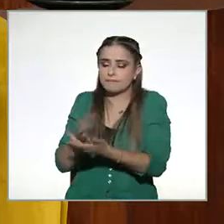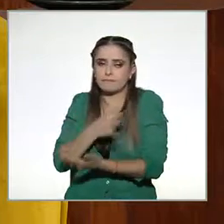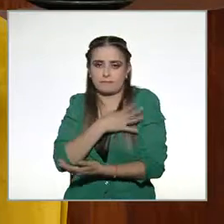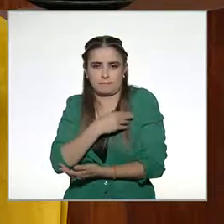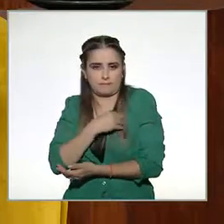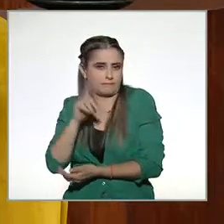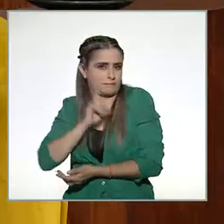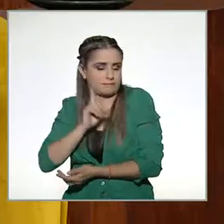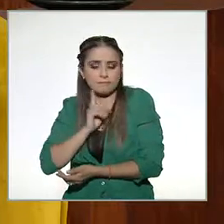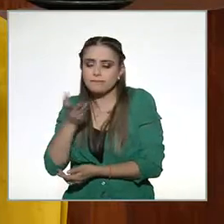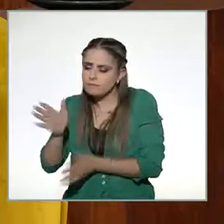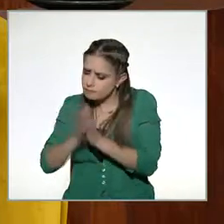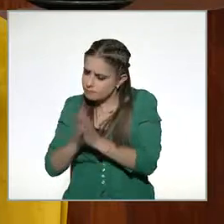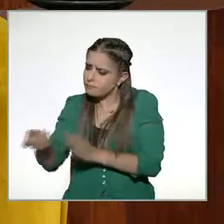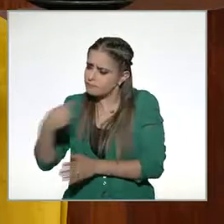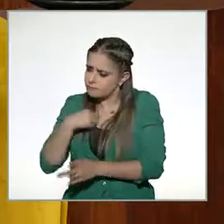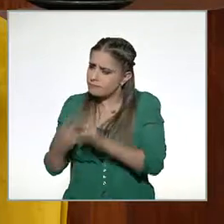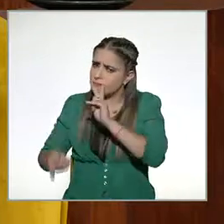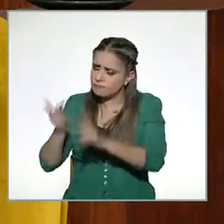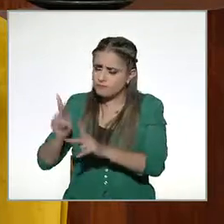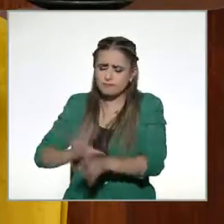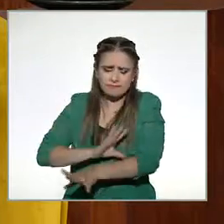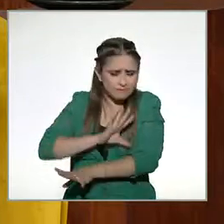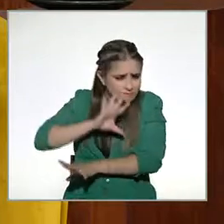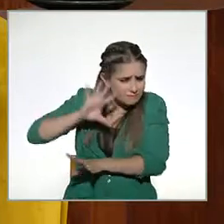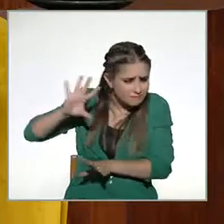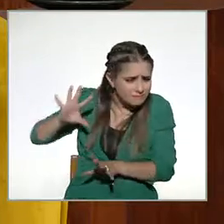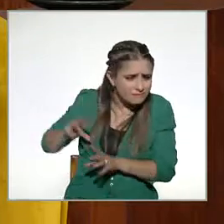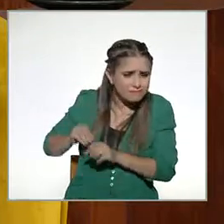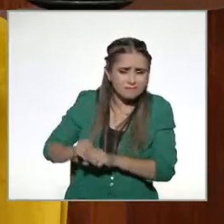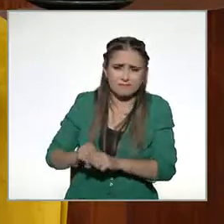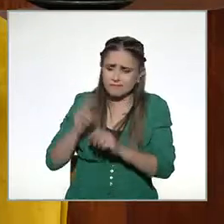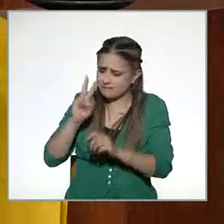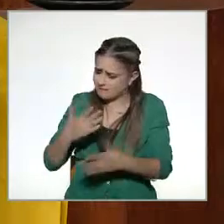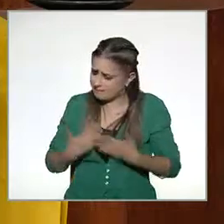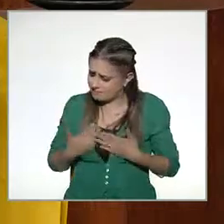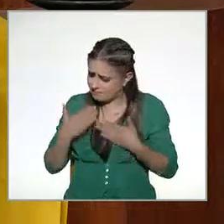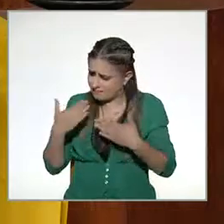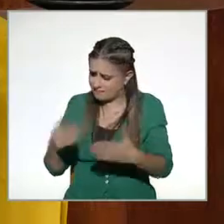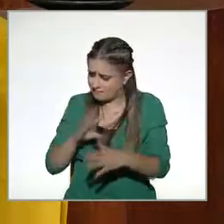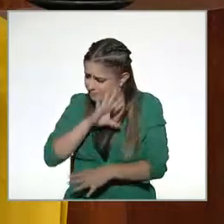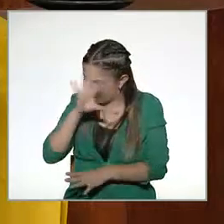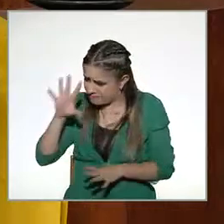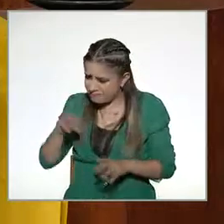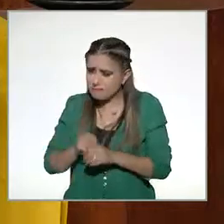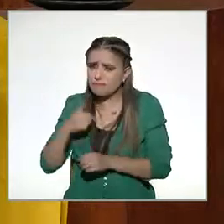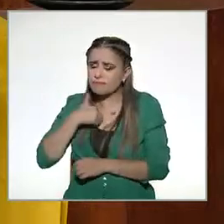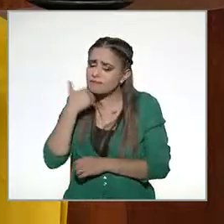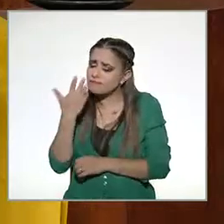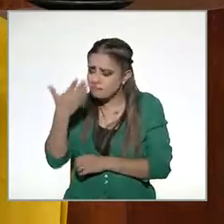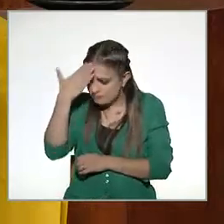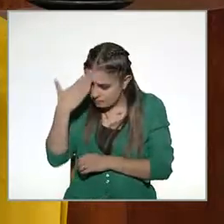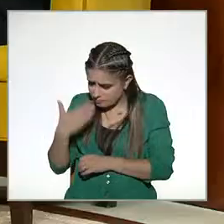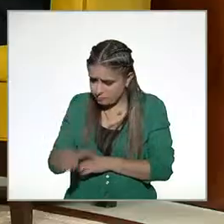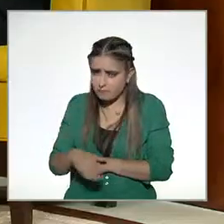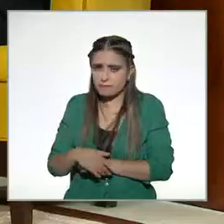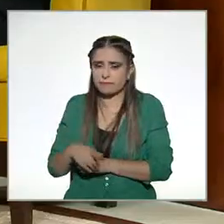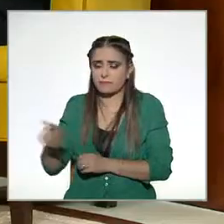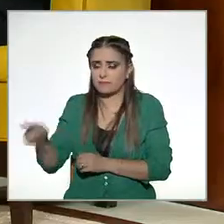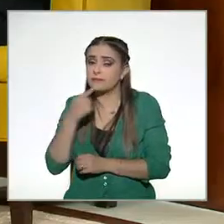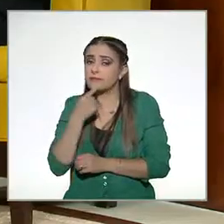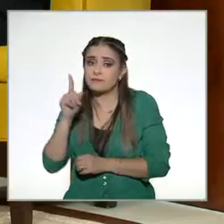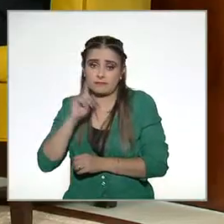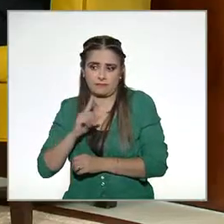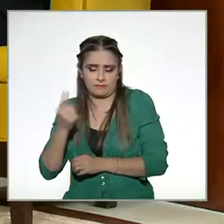que le platicara todo, o sea, en extensión de la palabra todo, ¿no? Ella decía, yo quiero saber. Entonces, curiosamente, la